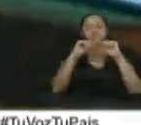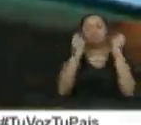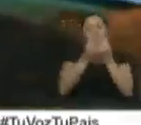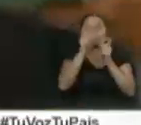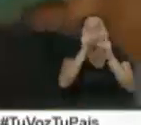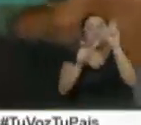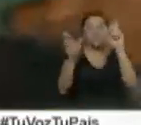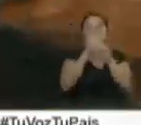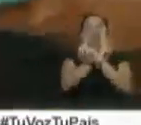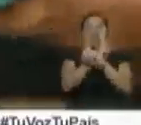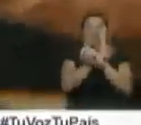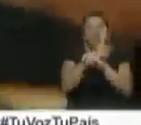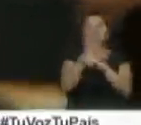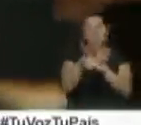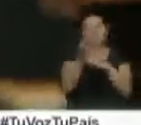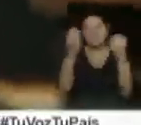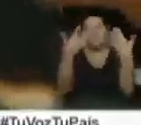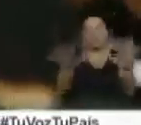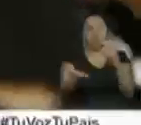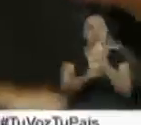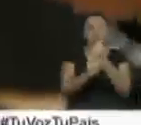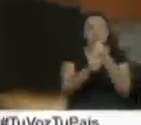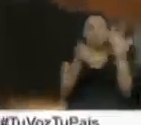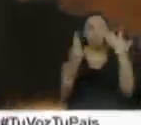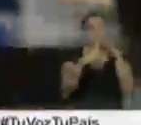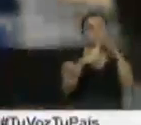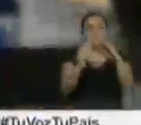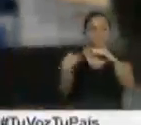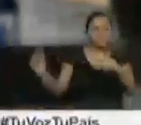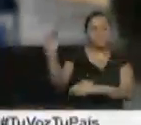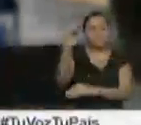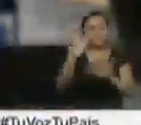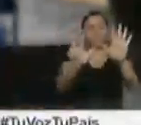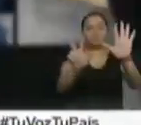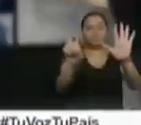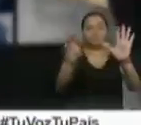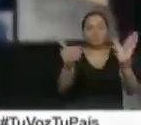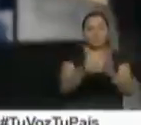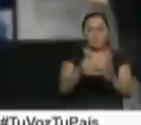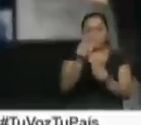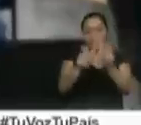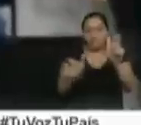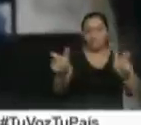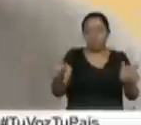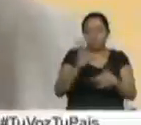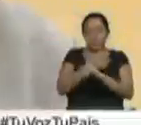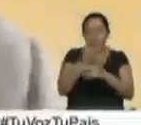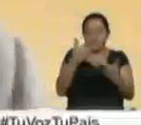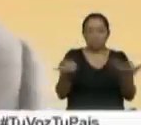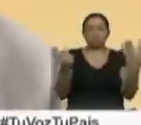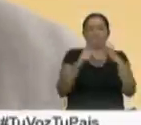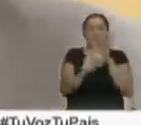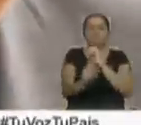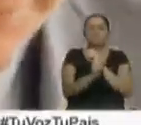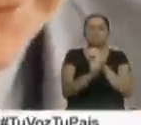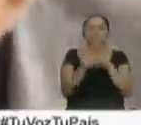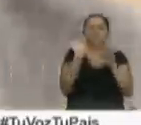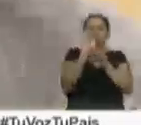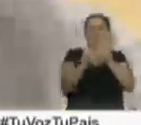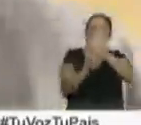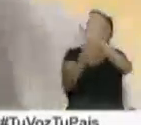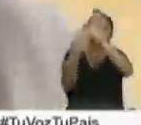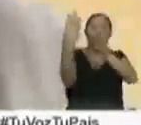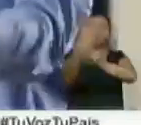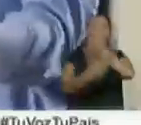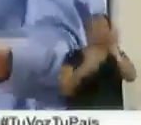con discapacidad activas laboralmente se incrementó a 87.000. Esto hace que Ecuador sea un referente mundial